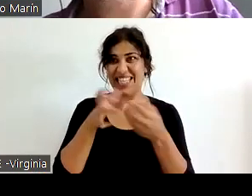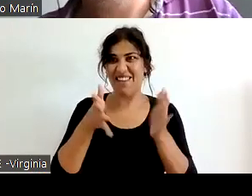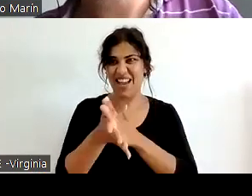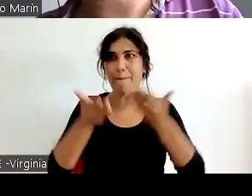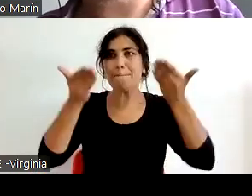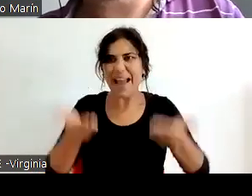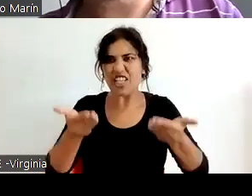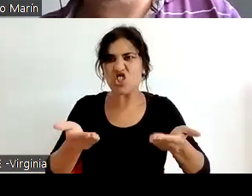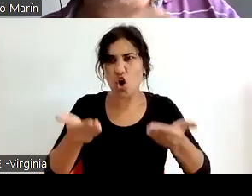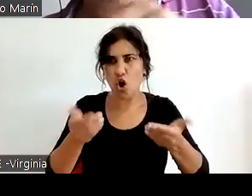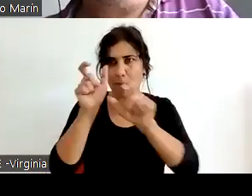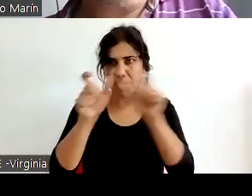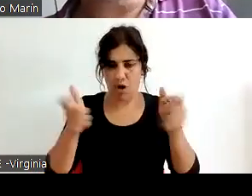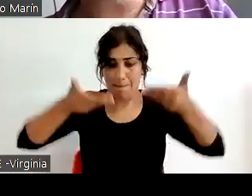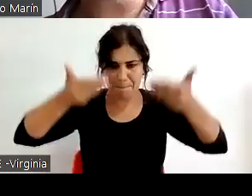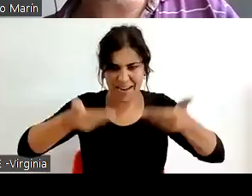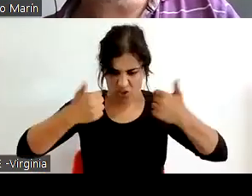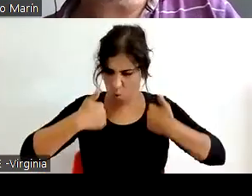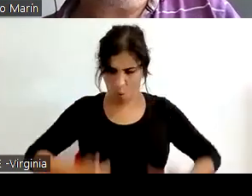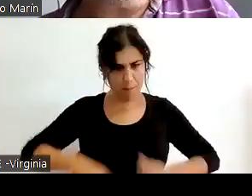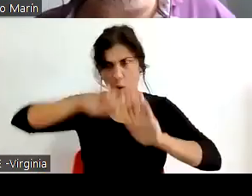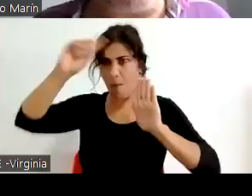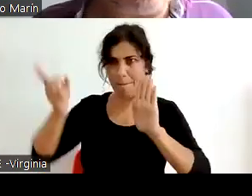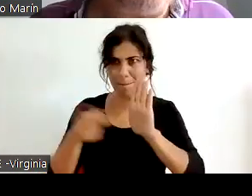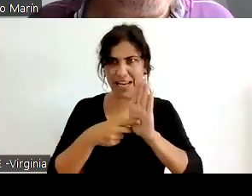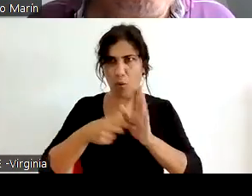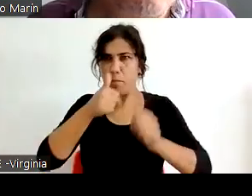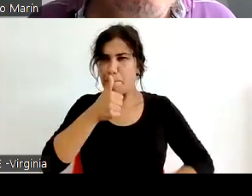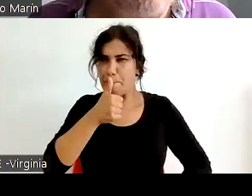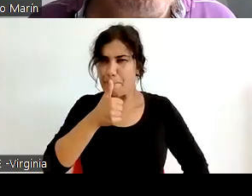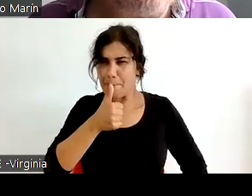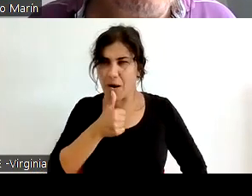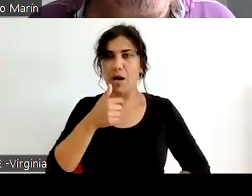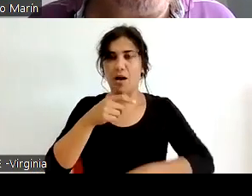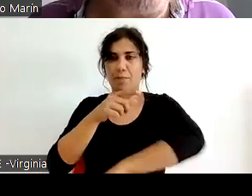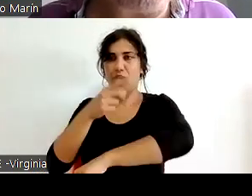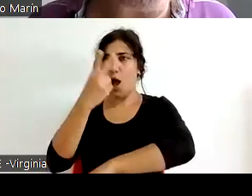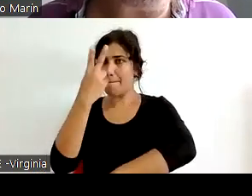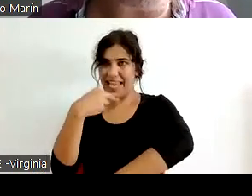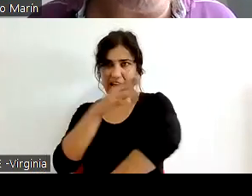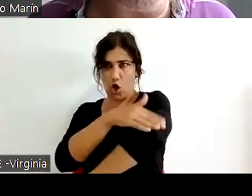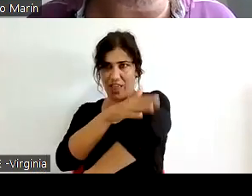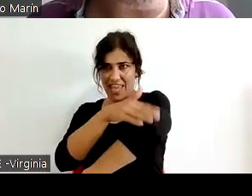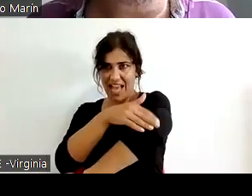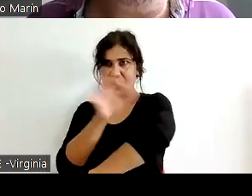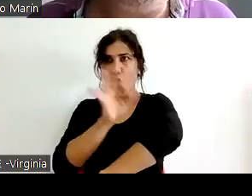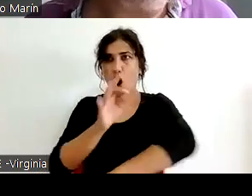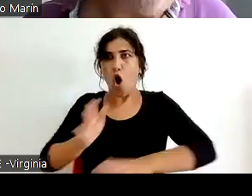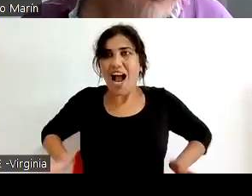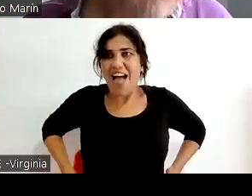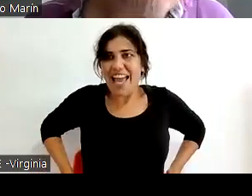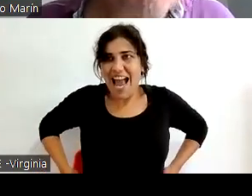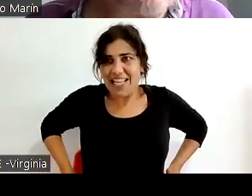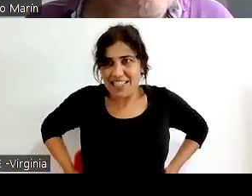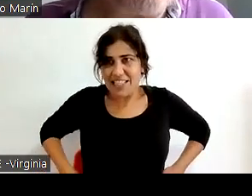peso de todo el cuerpo. Es por ello que tanto rodillas, los marcamos aquí, como caderas,